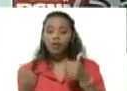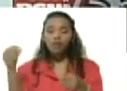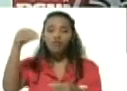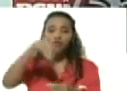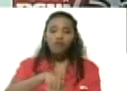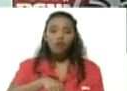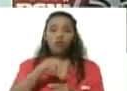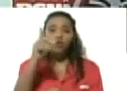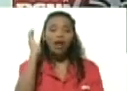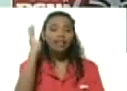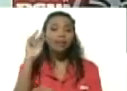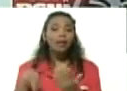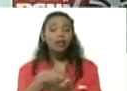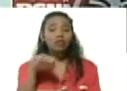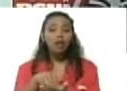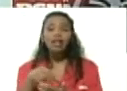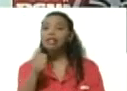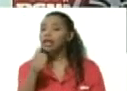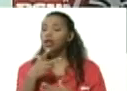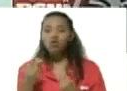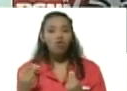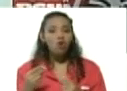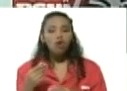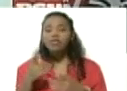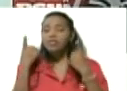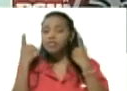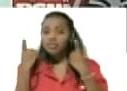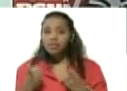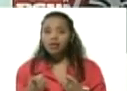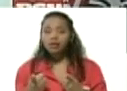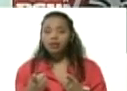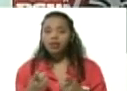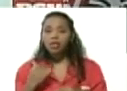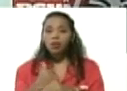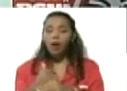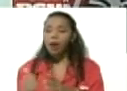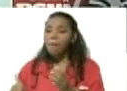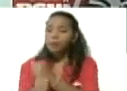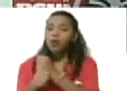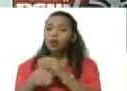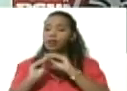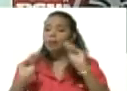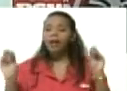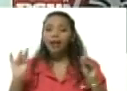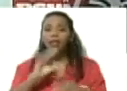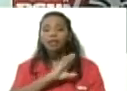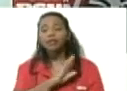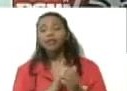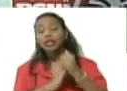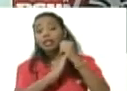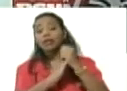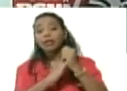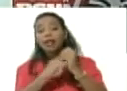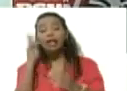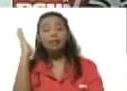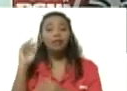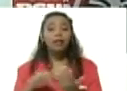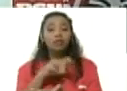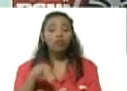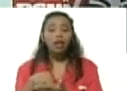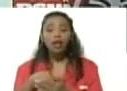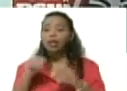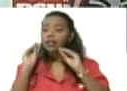una Asamblea Nacional que no dependerá de las llamadas, una directiva de la Asamblea Nacional que no dependerá de las